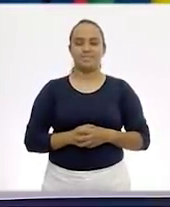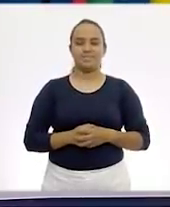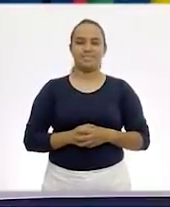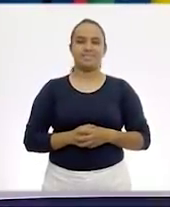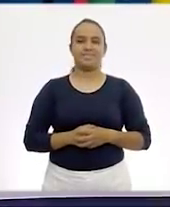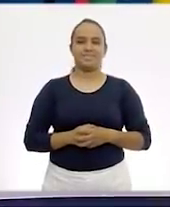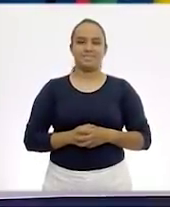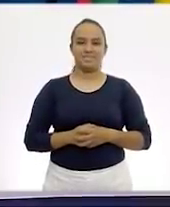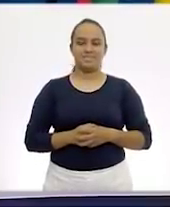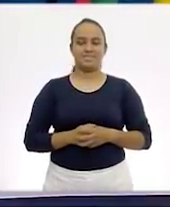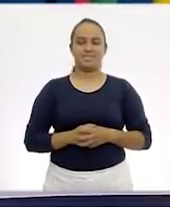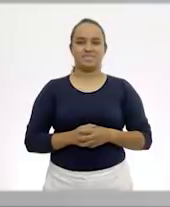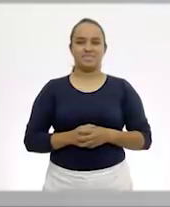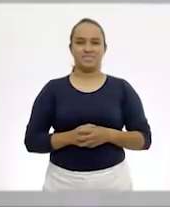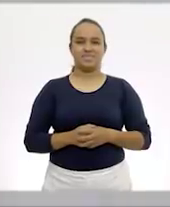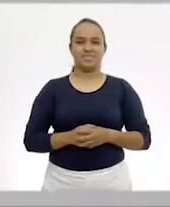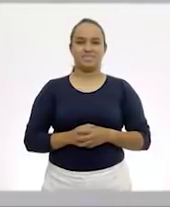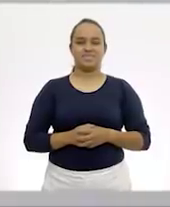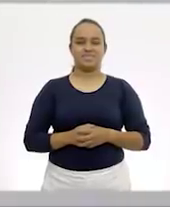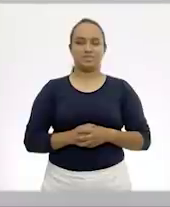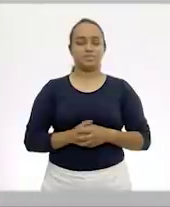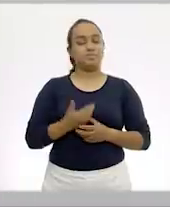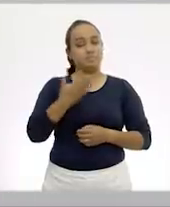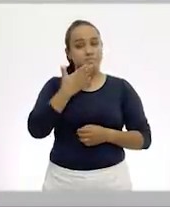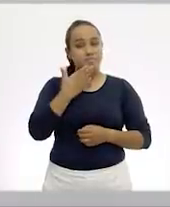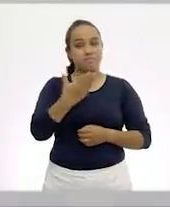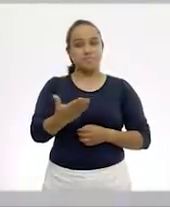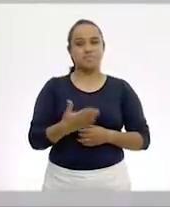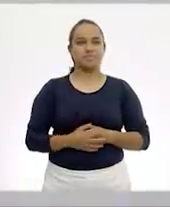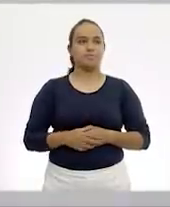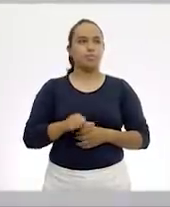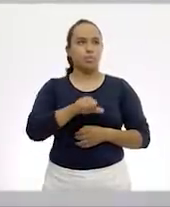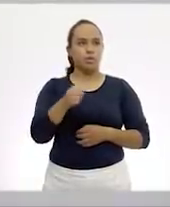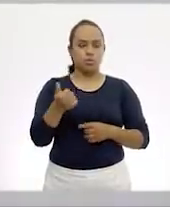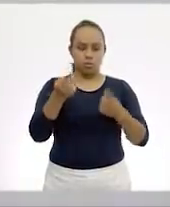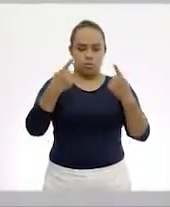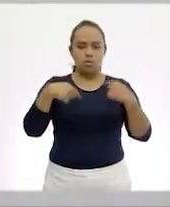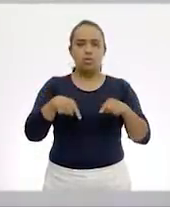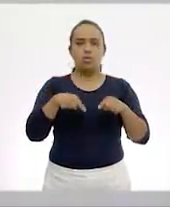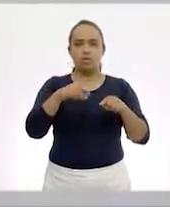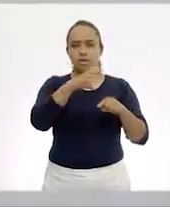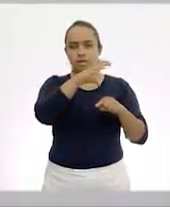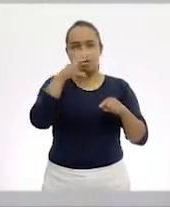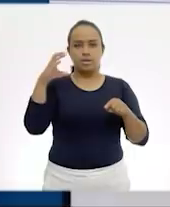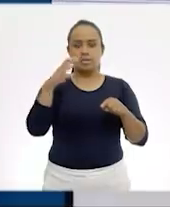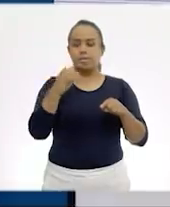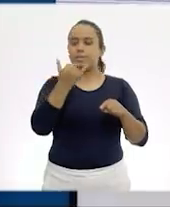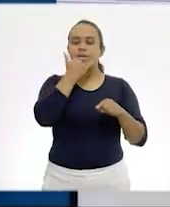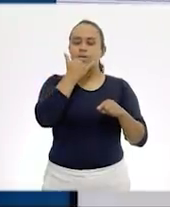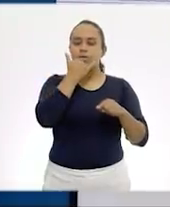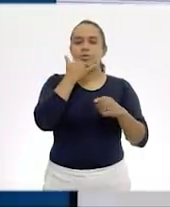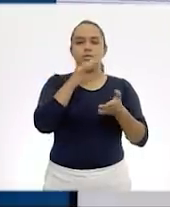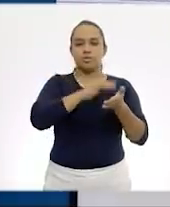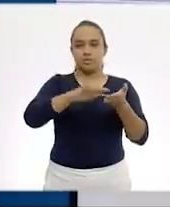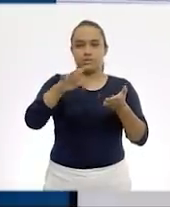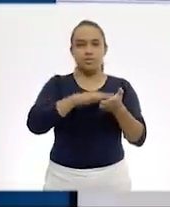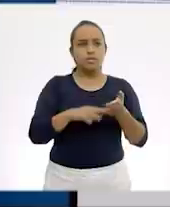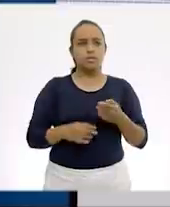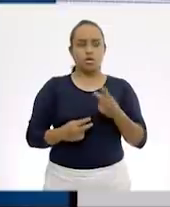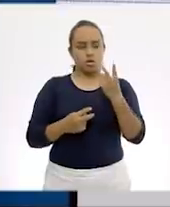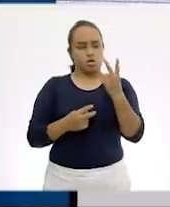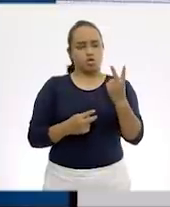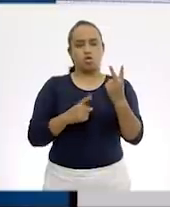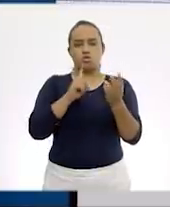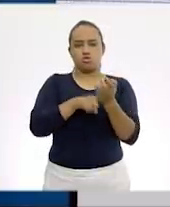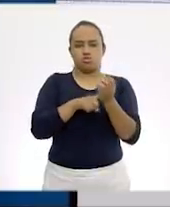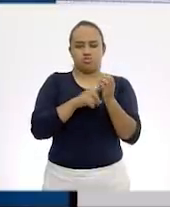Muy bien. La siguiente imagen perdón, texto es, son dos